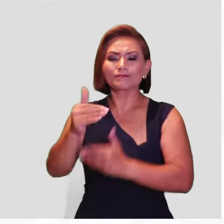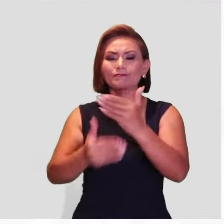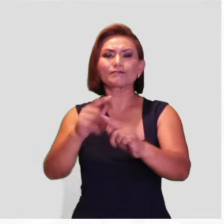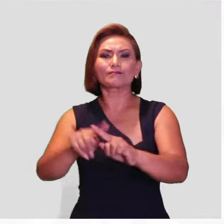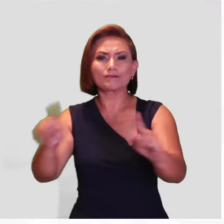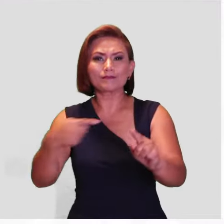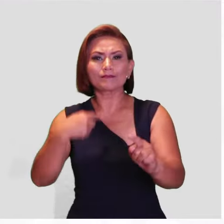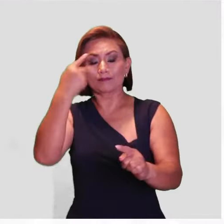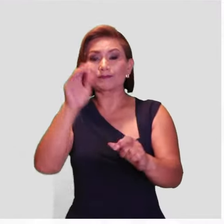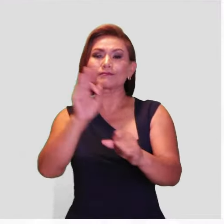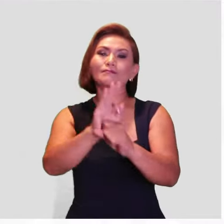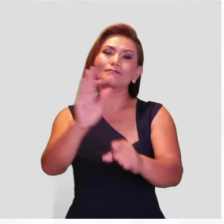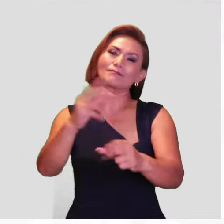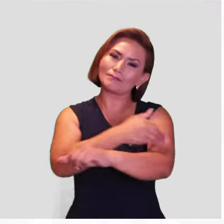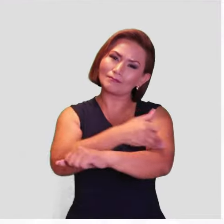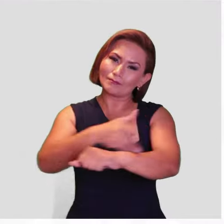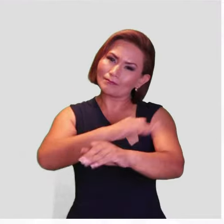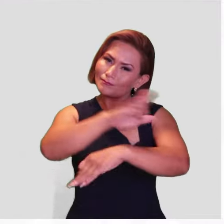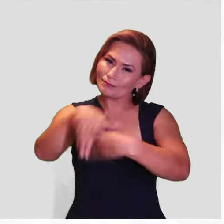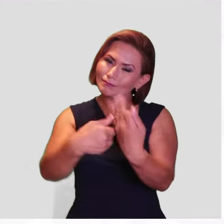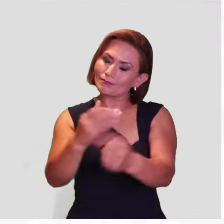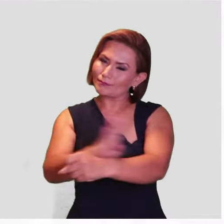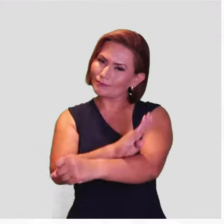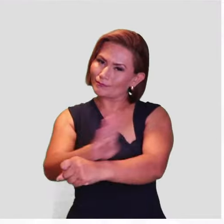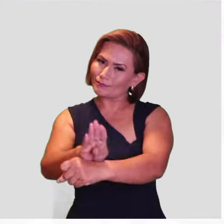bienestar para todas las familias.